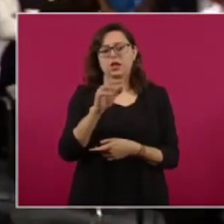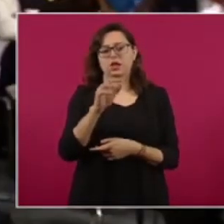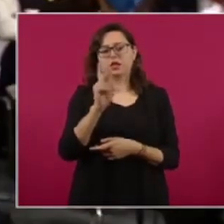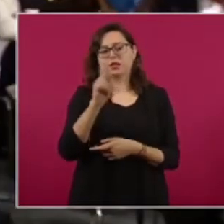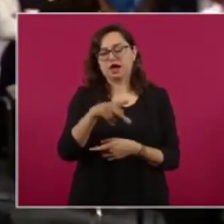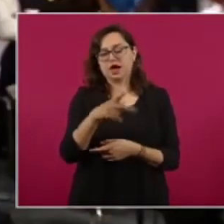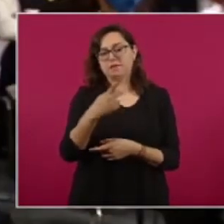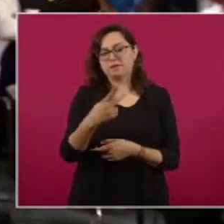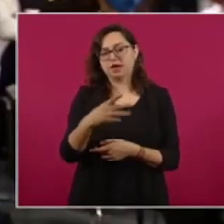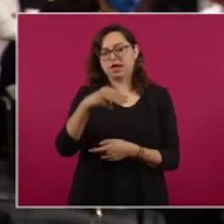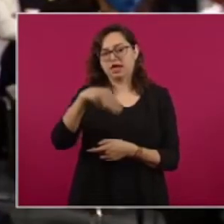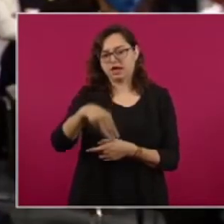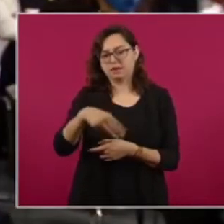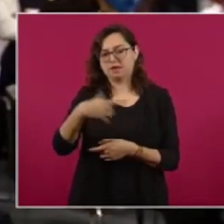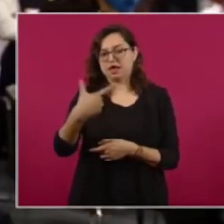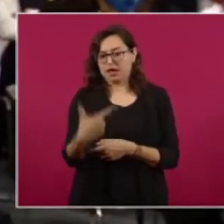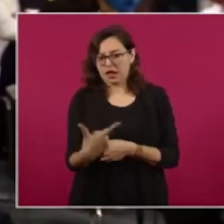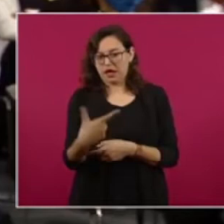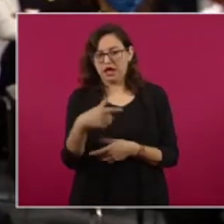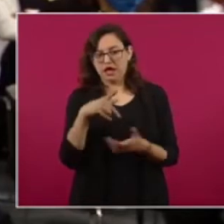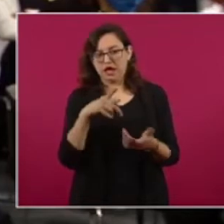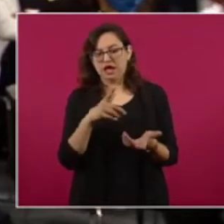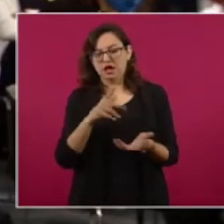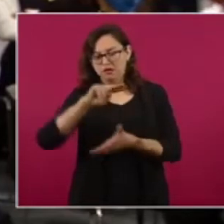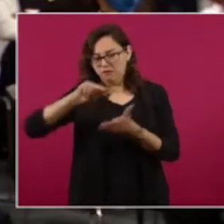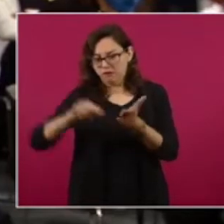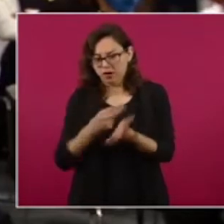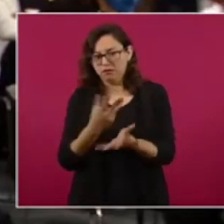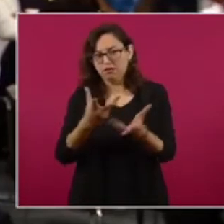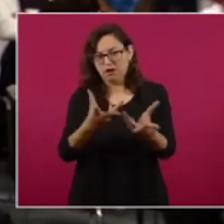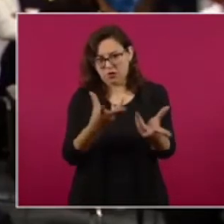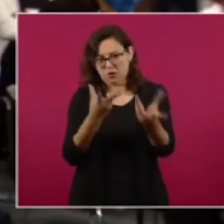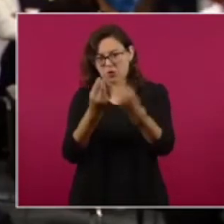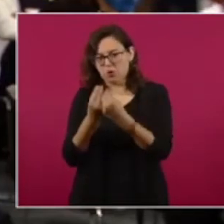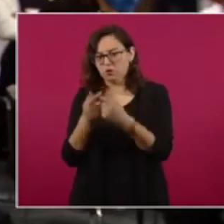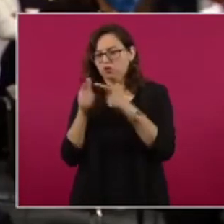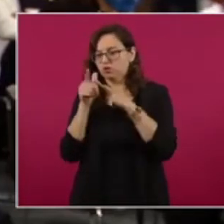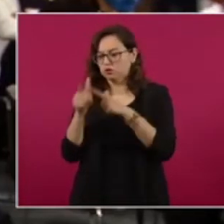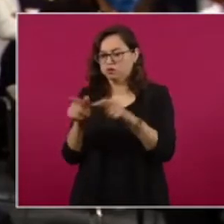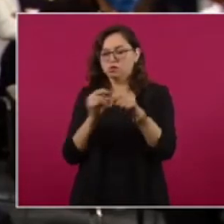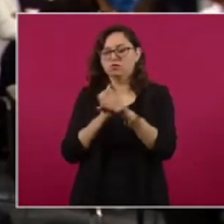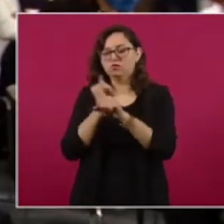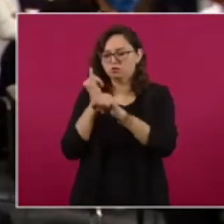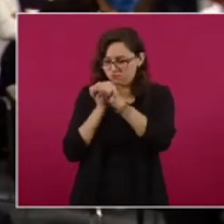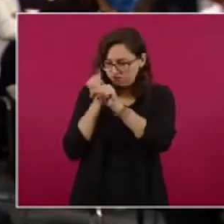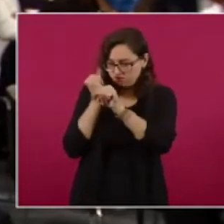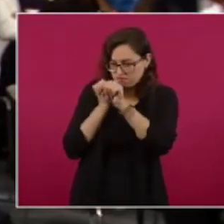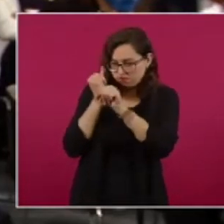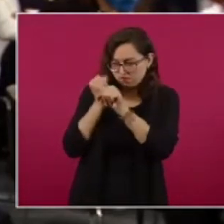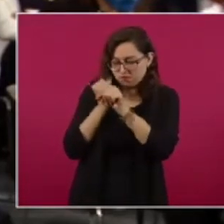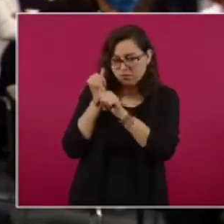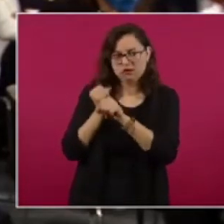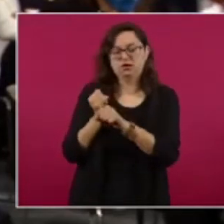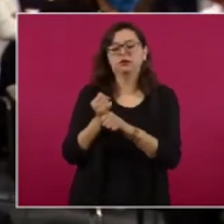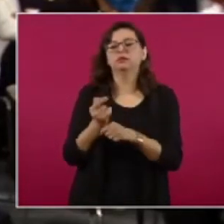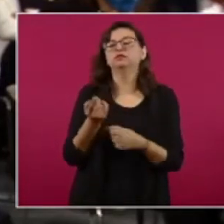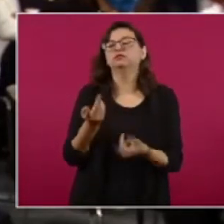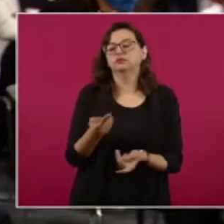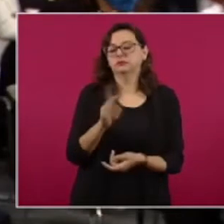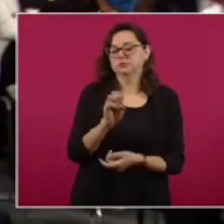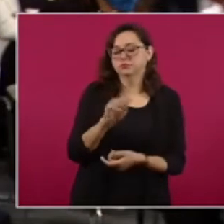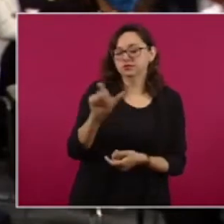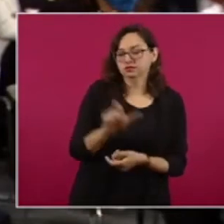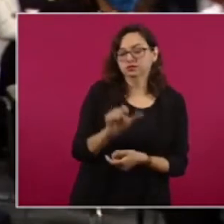para las auditorías internas, y se estaba revisando todo el tema de Petróleos Mexicanos corporativo, pero también de sus filiales y